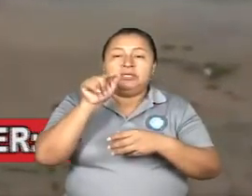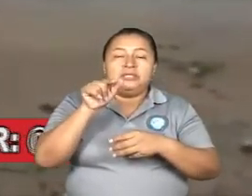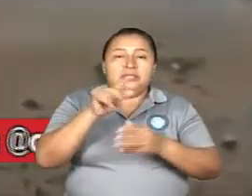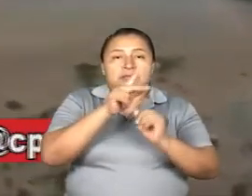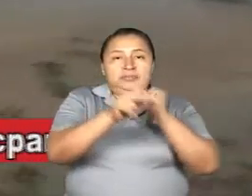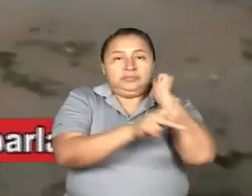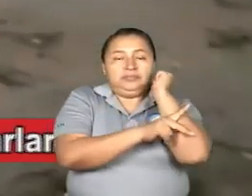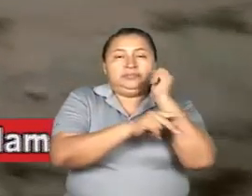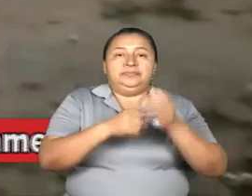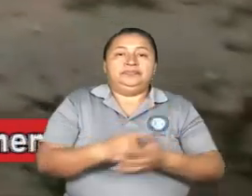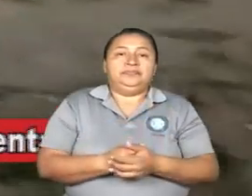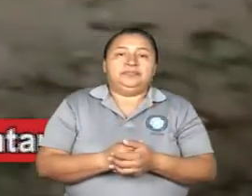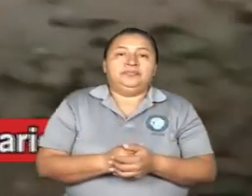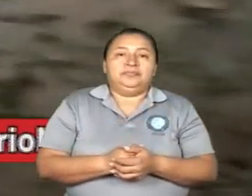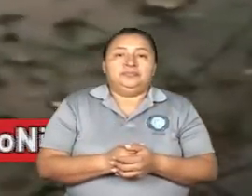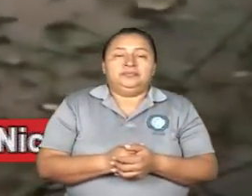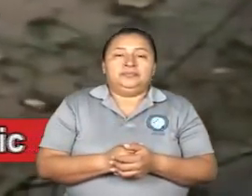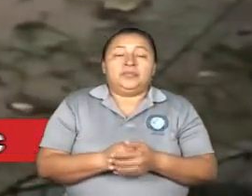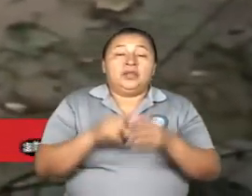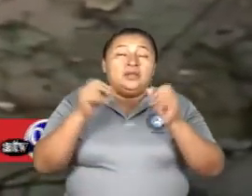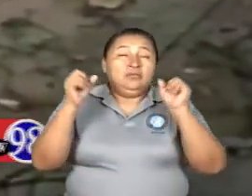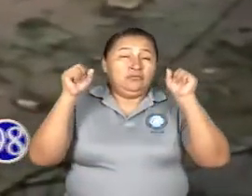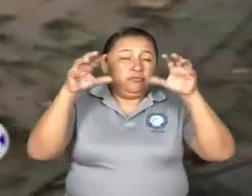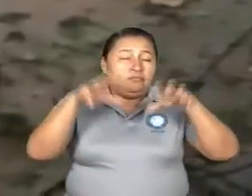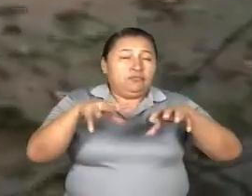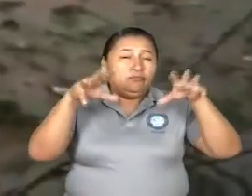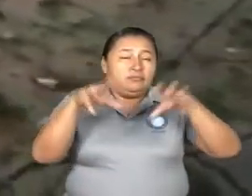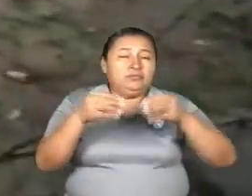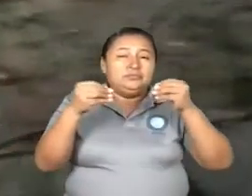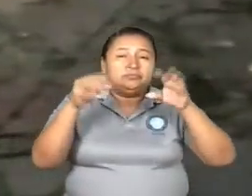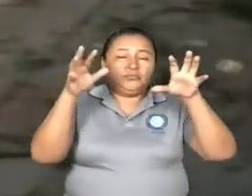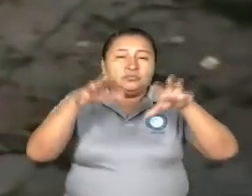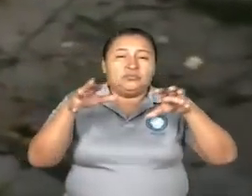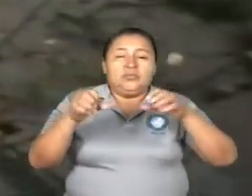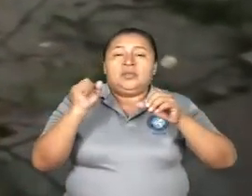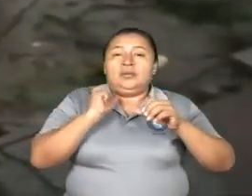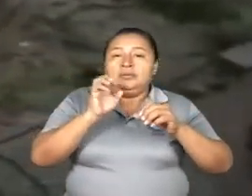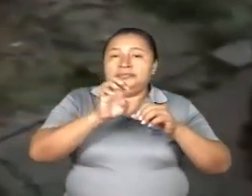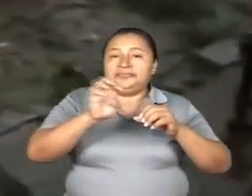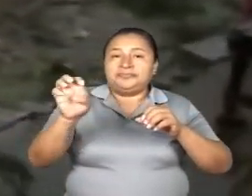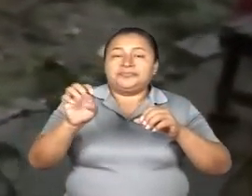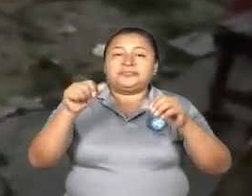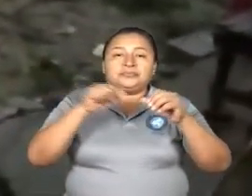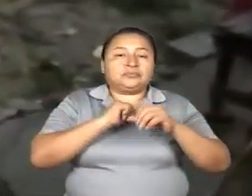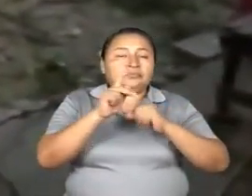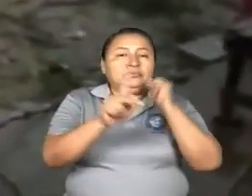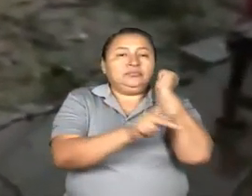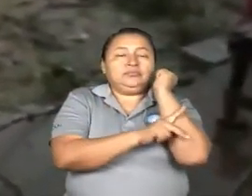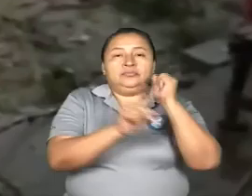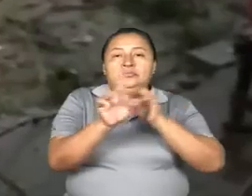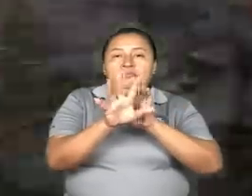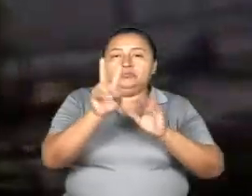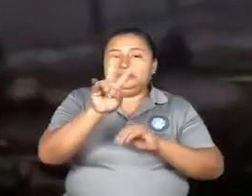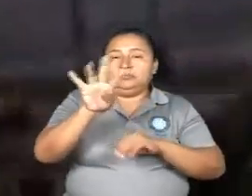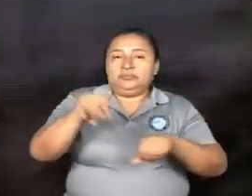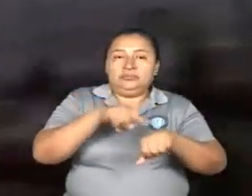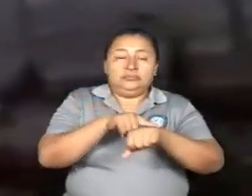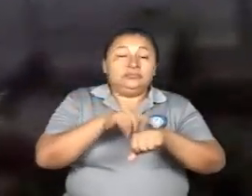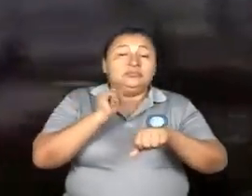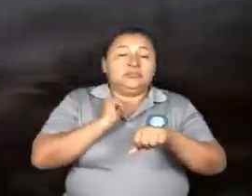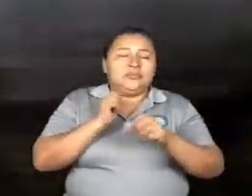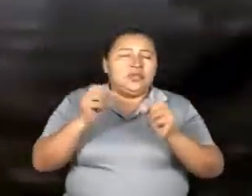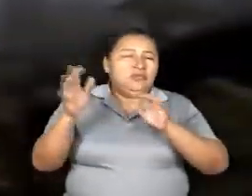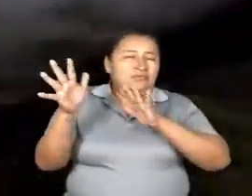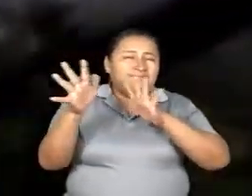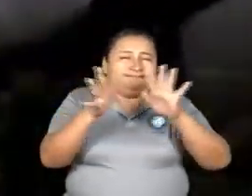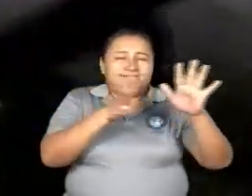región. Las fuertes lluvias que se desarrollaron en la costa este del país en las últimas 24 horas y los